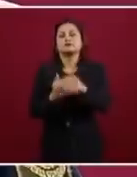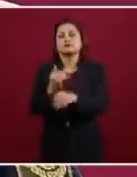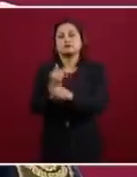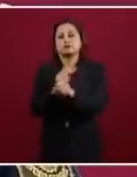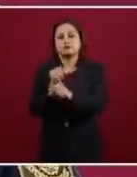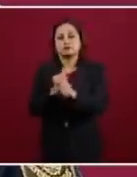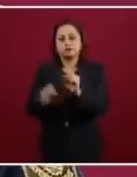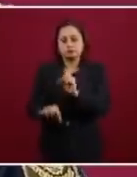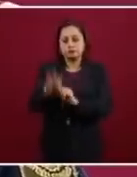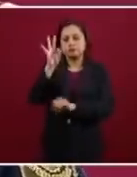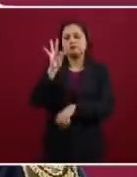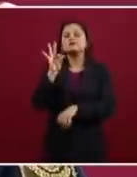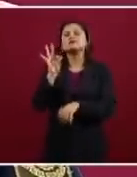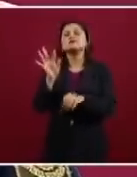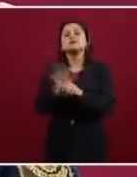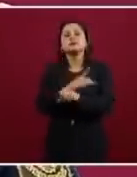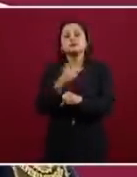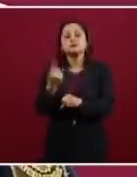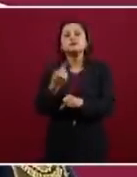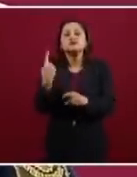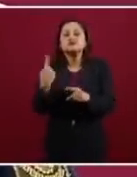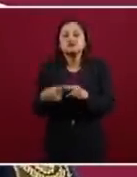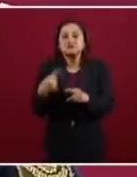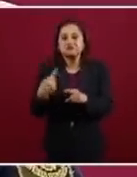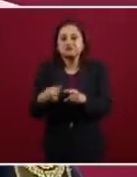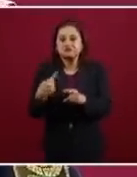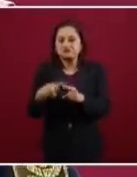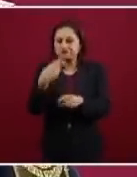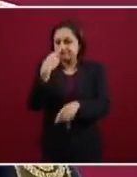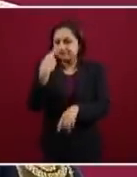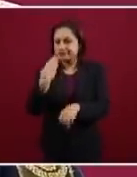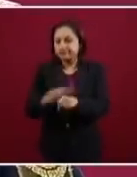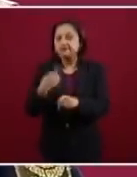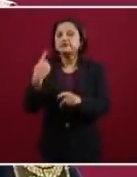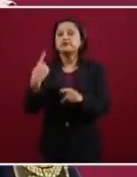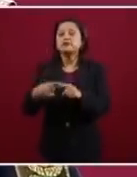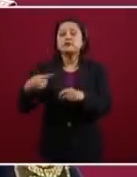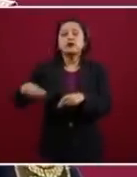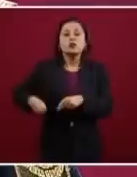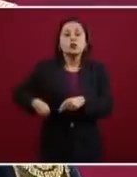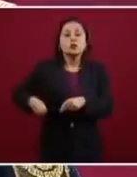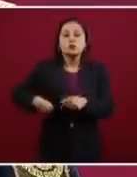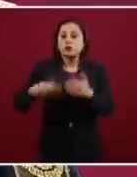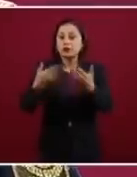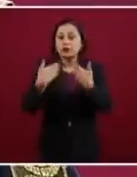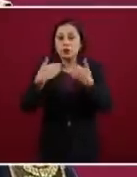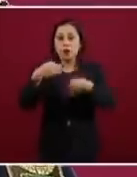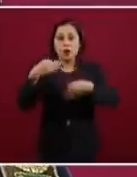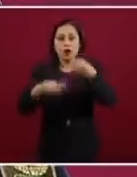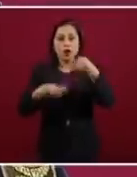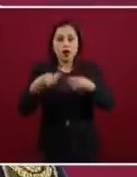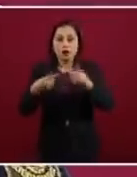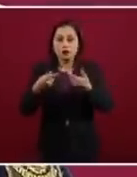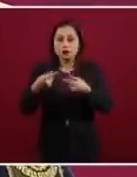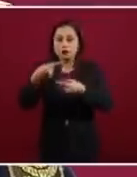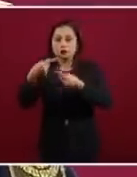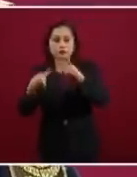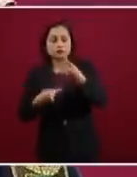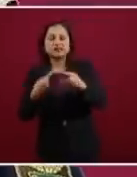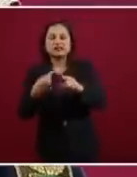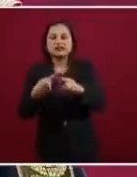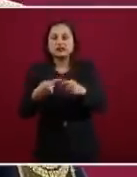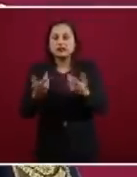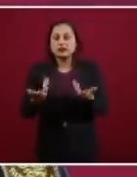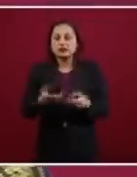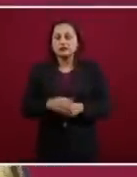para poder deslindar las responsabilidades de las diferentes áreas que tuvieron que ver con esto